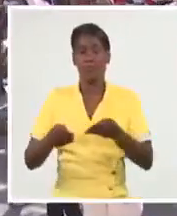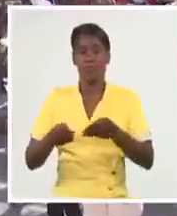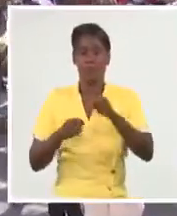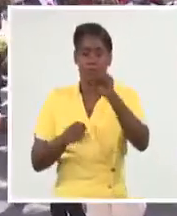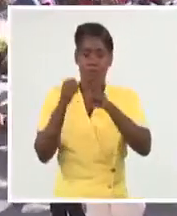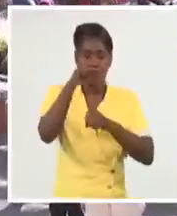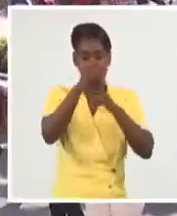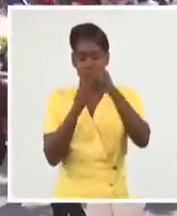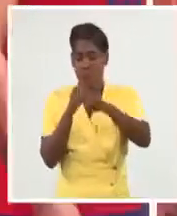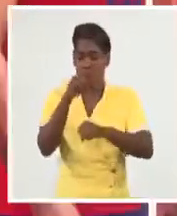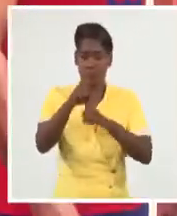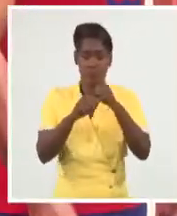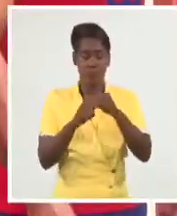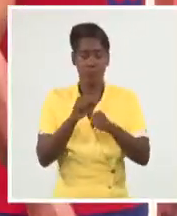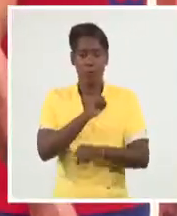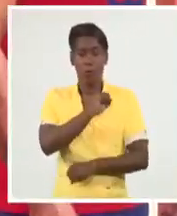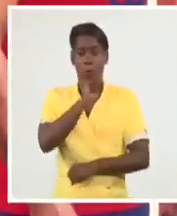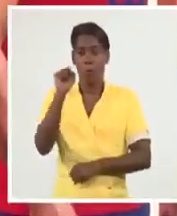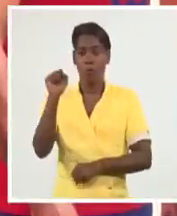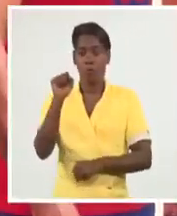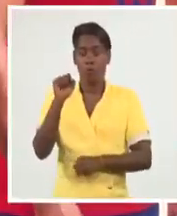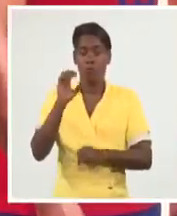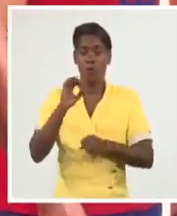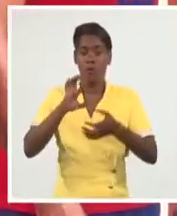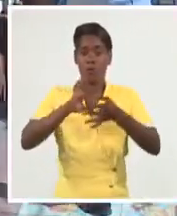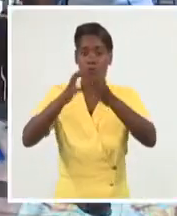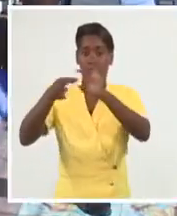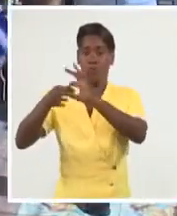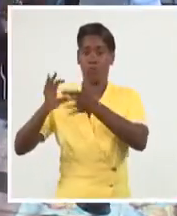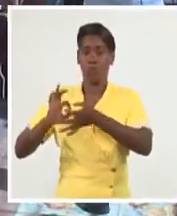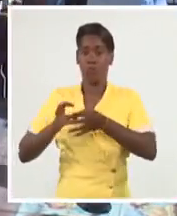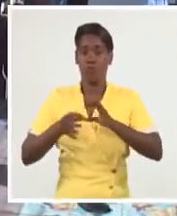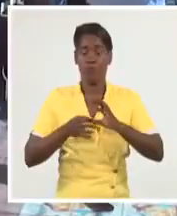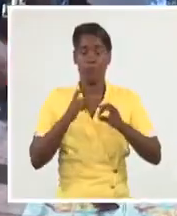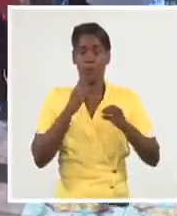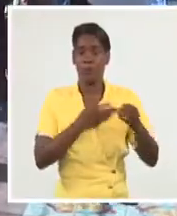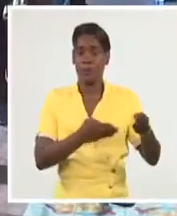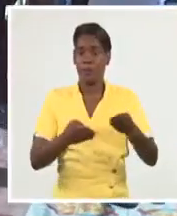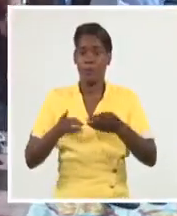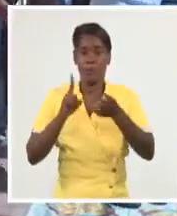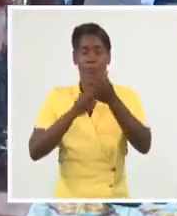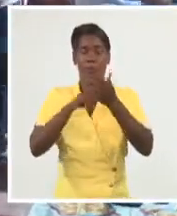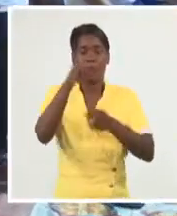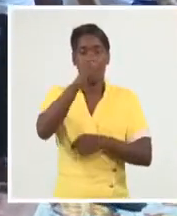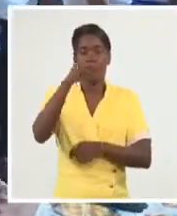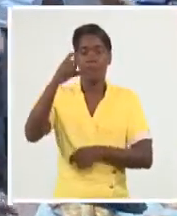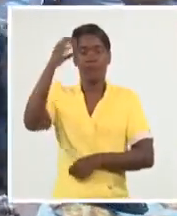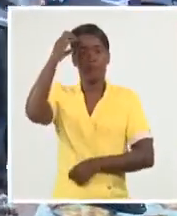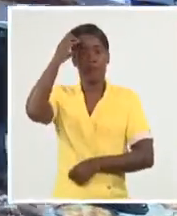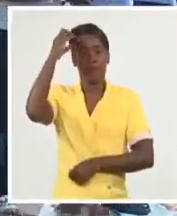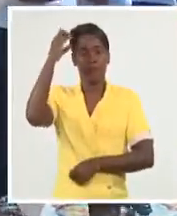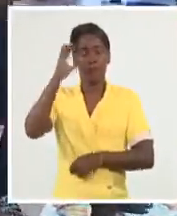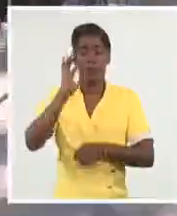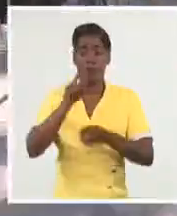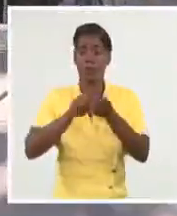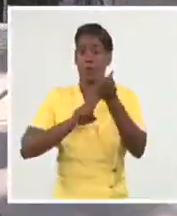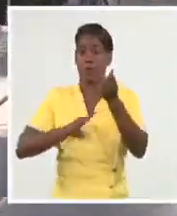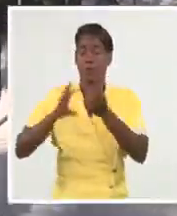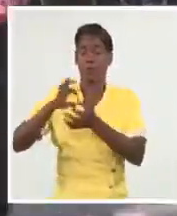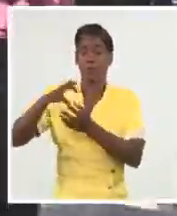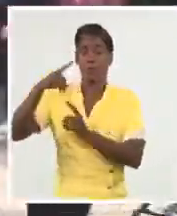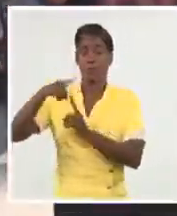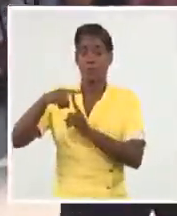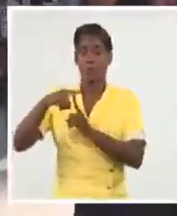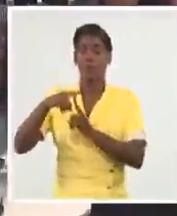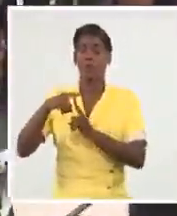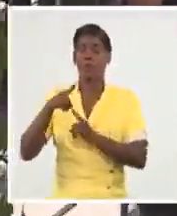Tokio 2020, que estuvo presidido por las principales autoridades del partido y el gobierno en la provincia de Guantánamo, se